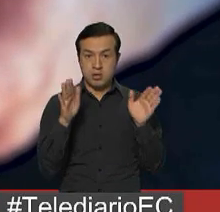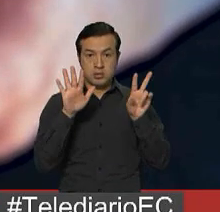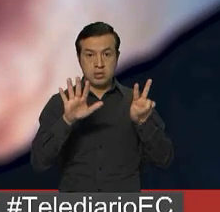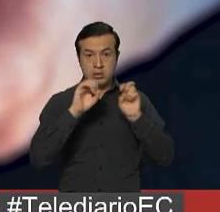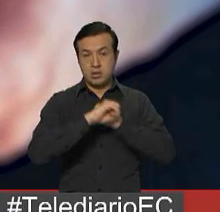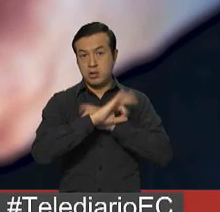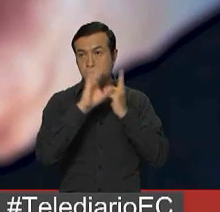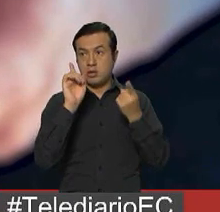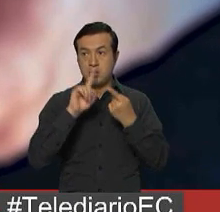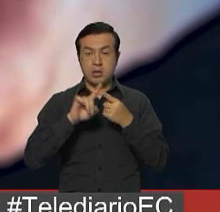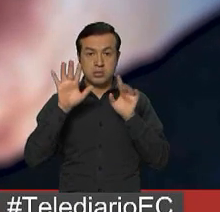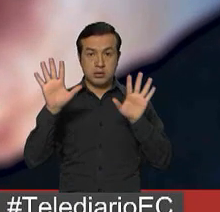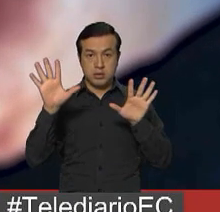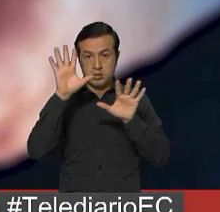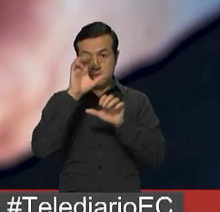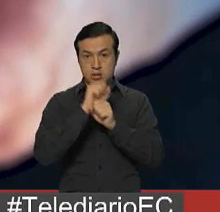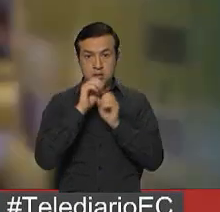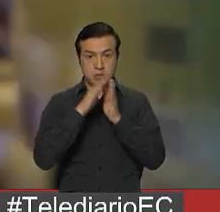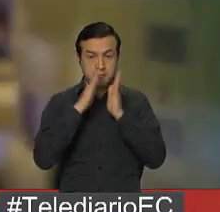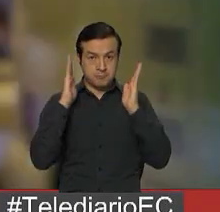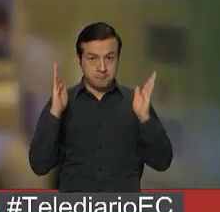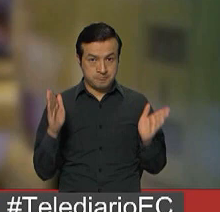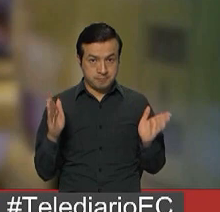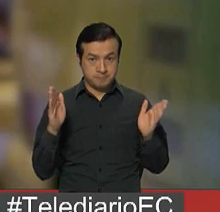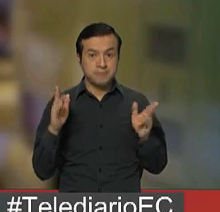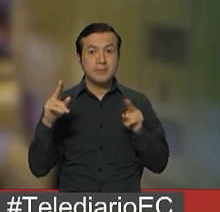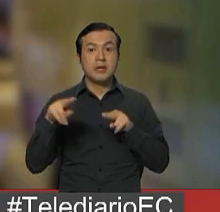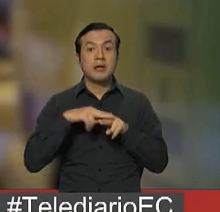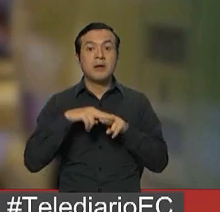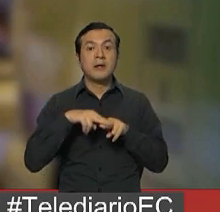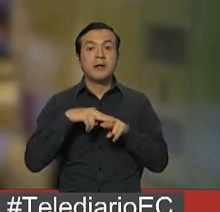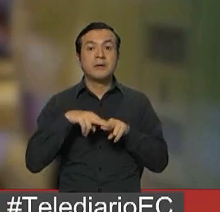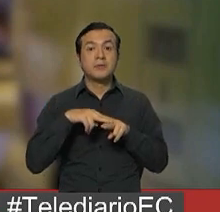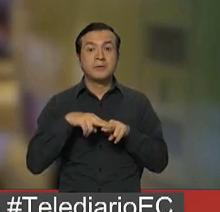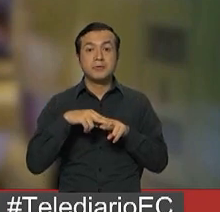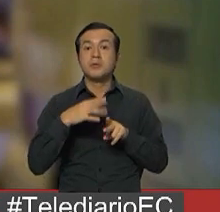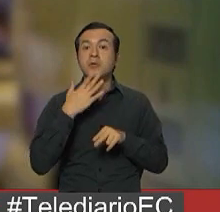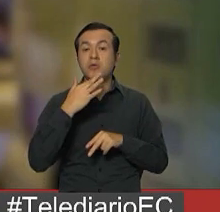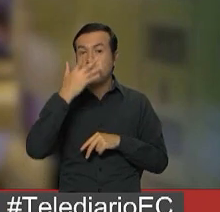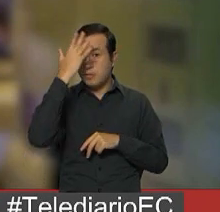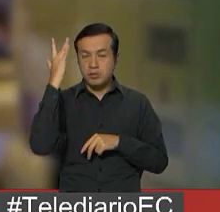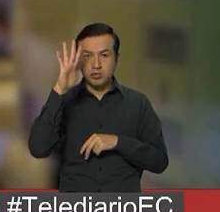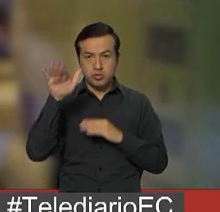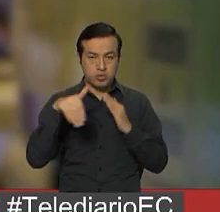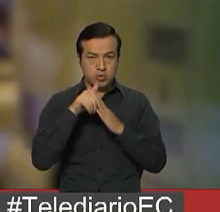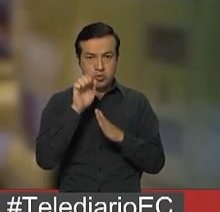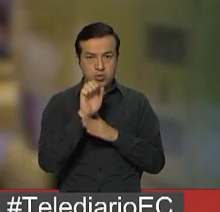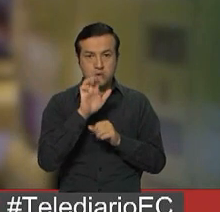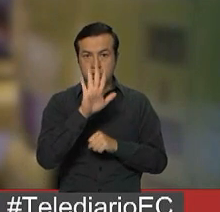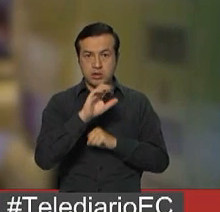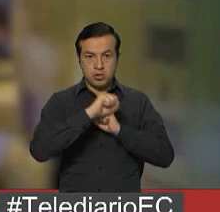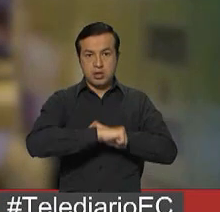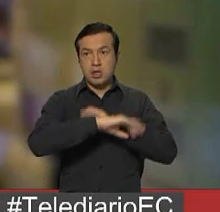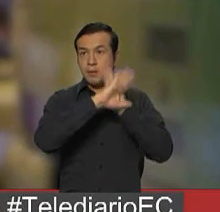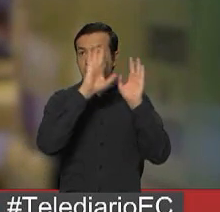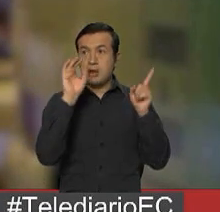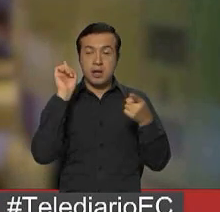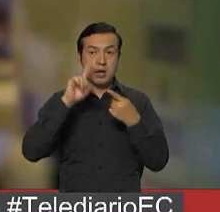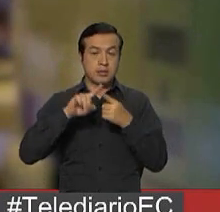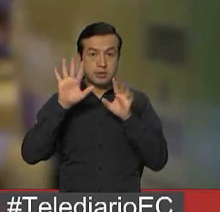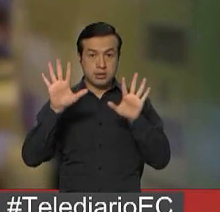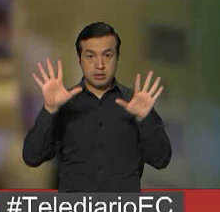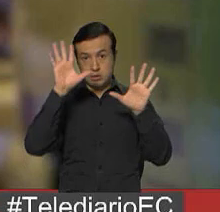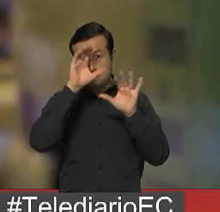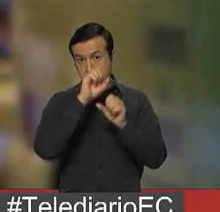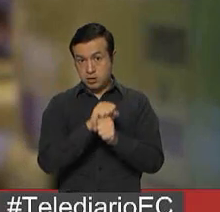7 de la mañana hasta las 22 horas se amplíe el servicio de taxis amarillos en todo el país desde las 5 de la mañana hasta las 10 de la